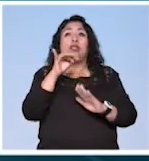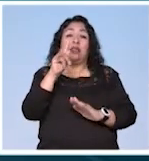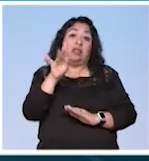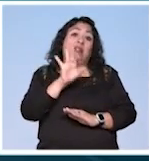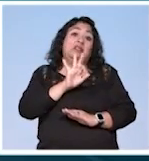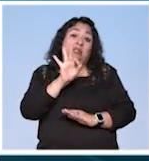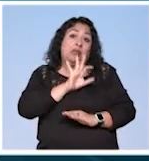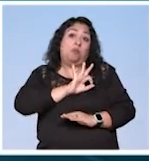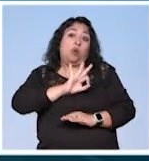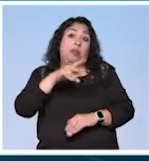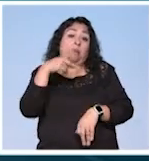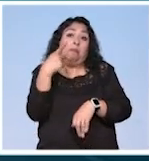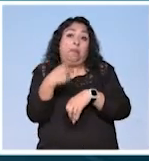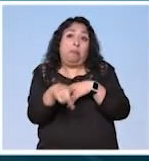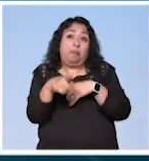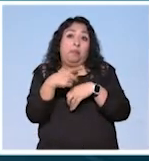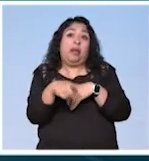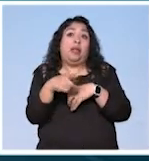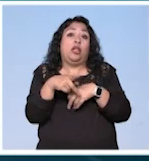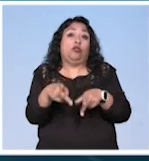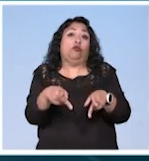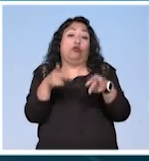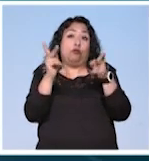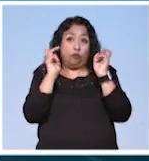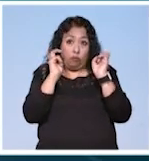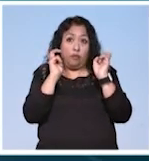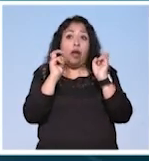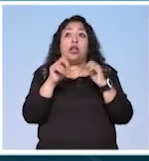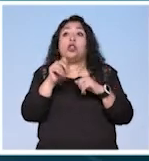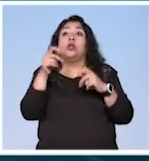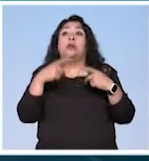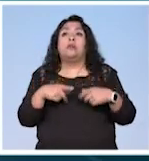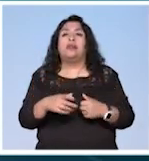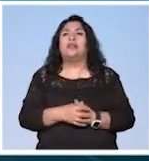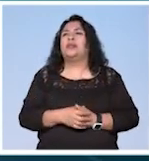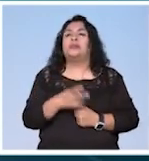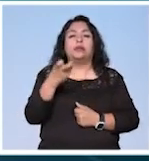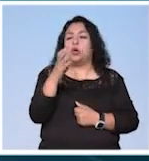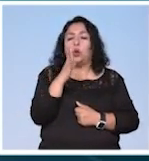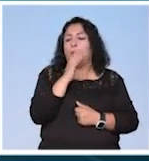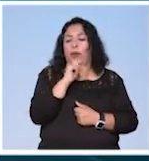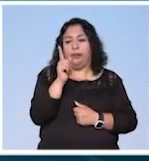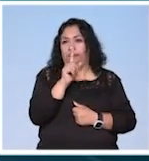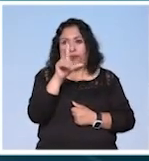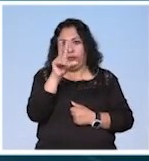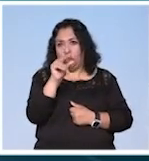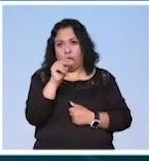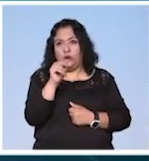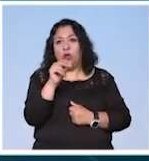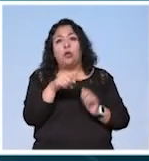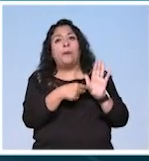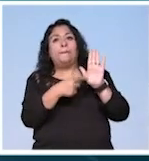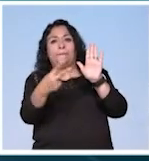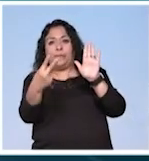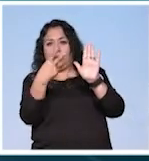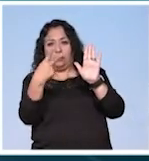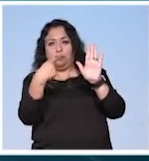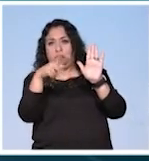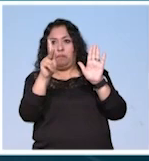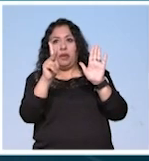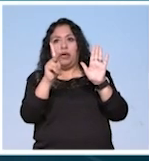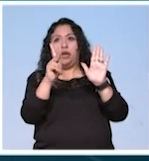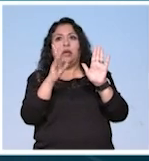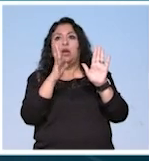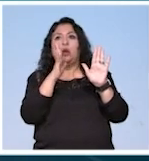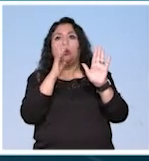expondría justamente a que sea robado que lo puedan tener otros más eso no se puede hacer o sea lo expones pero no lo puedes